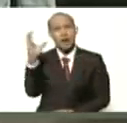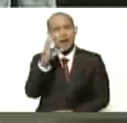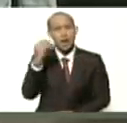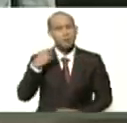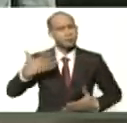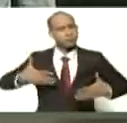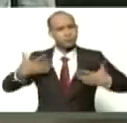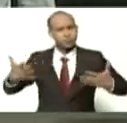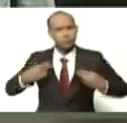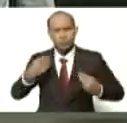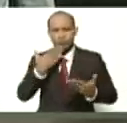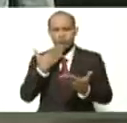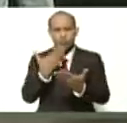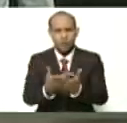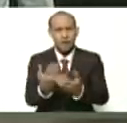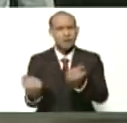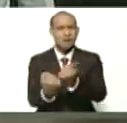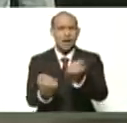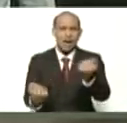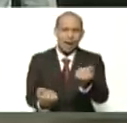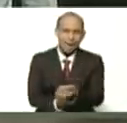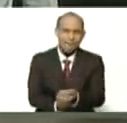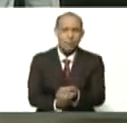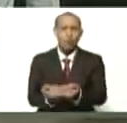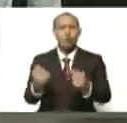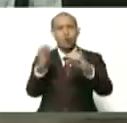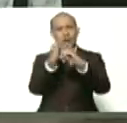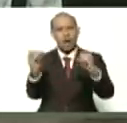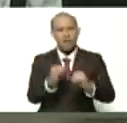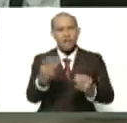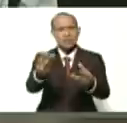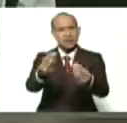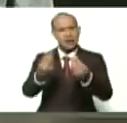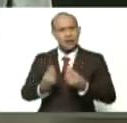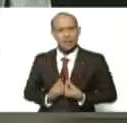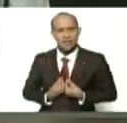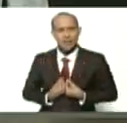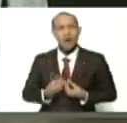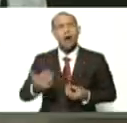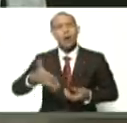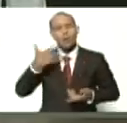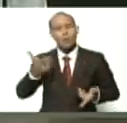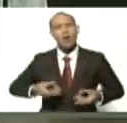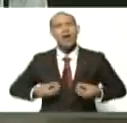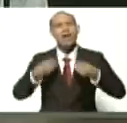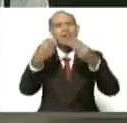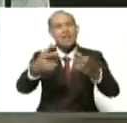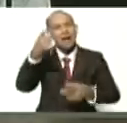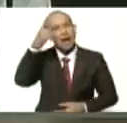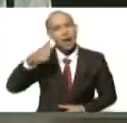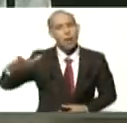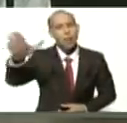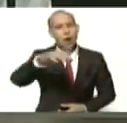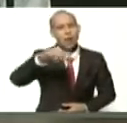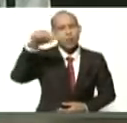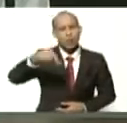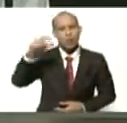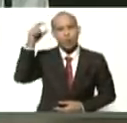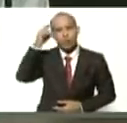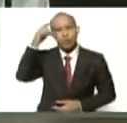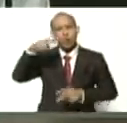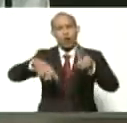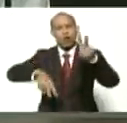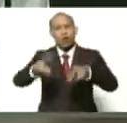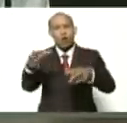muy agradecido por ese apoyo y la felicidad que nos da poder ofrecer al pueblo el día de hoy 12 cupos